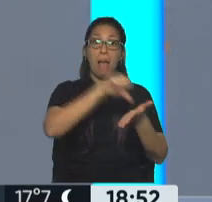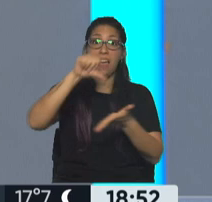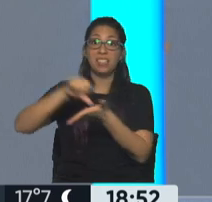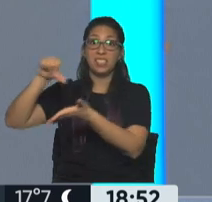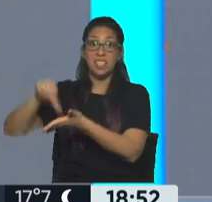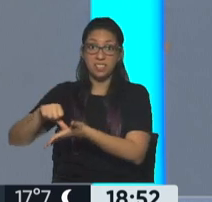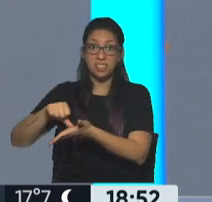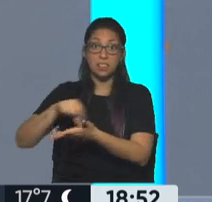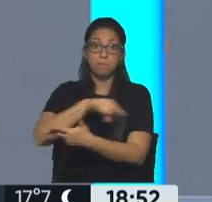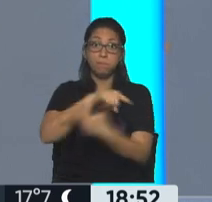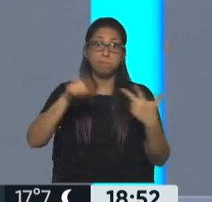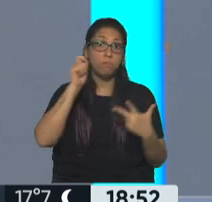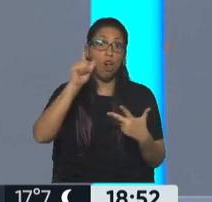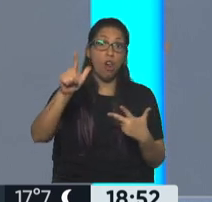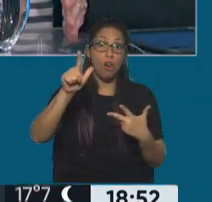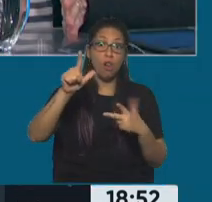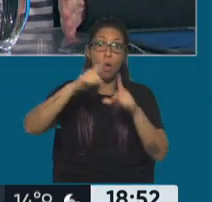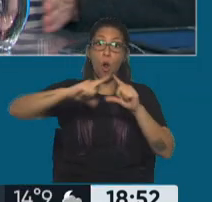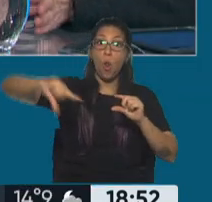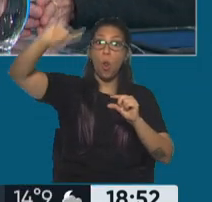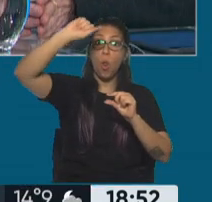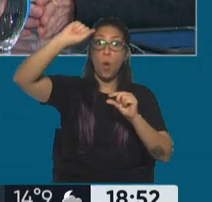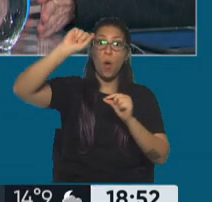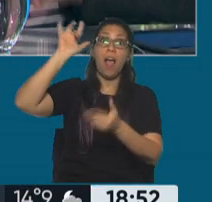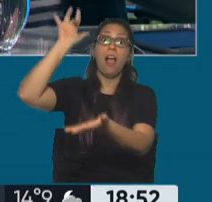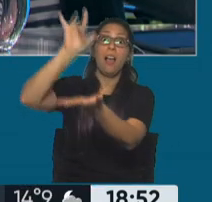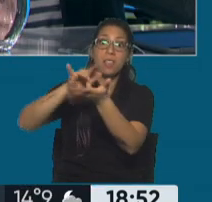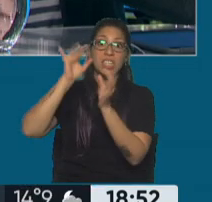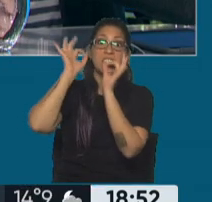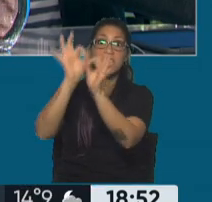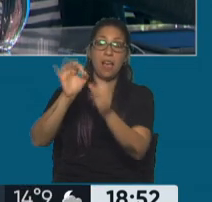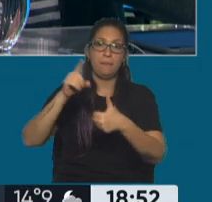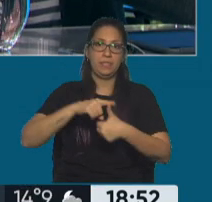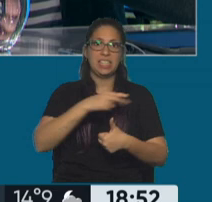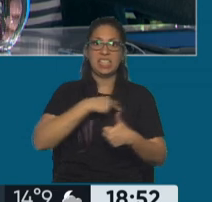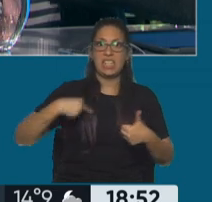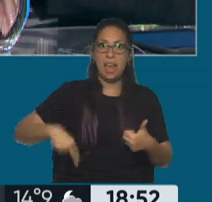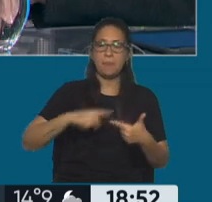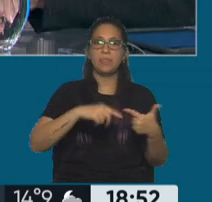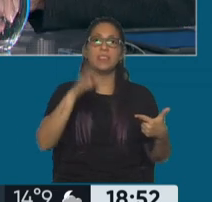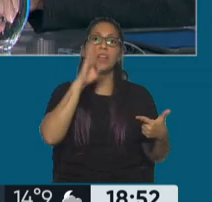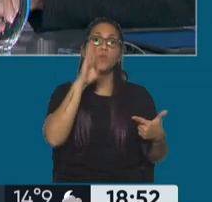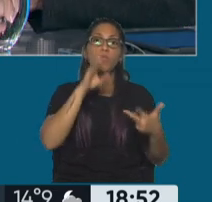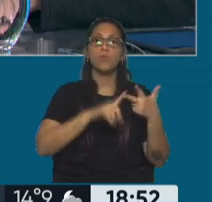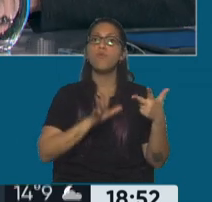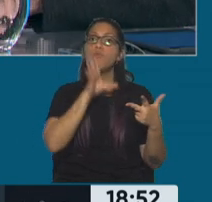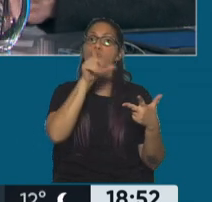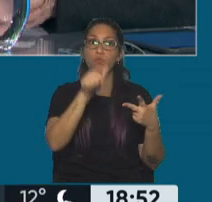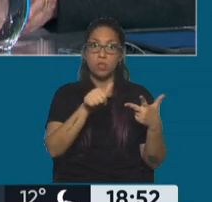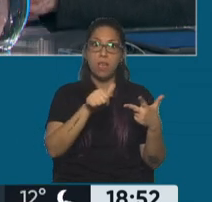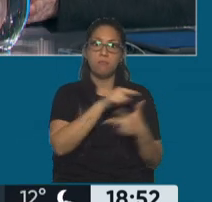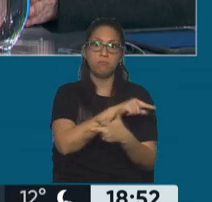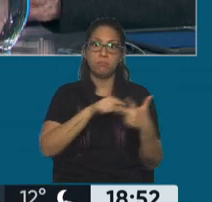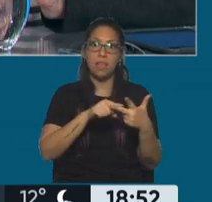de la India habían logrado aterrizar naves en la luna china Estados Unidos y Rusia